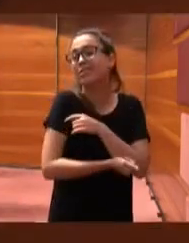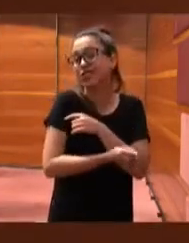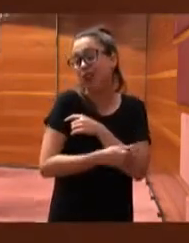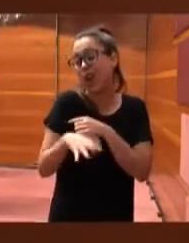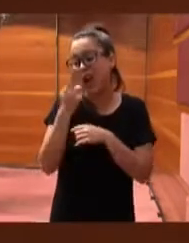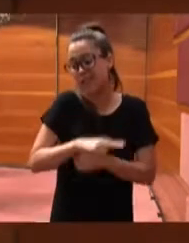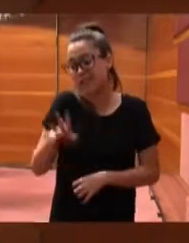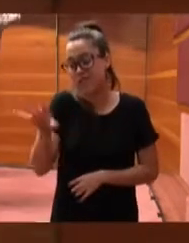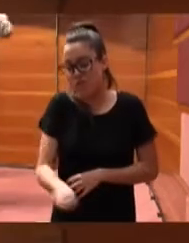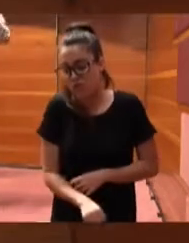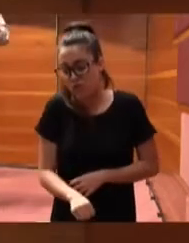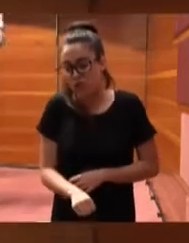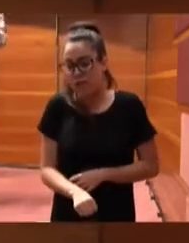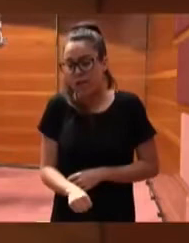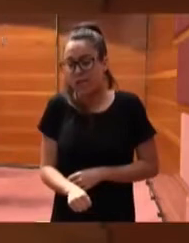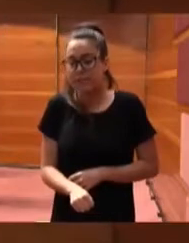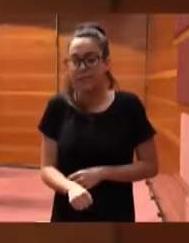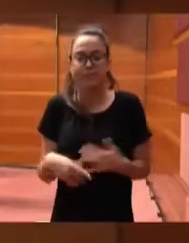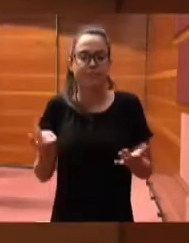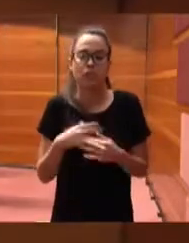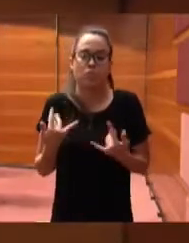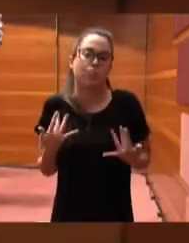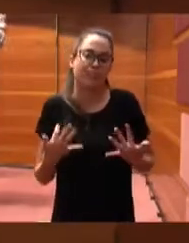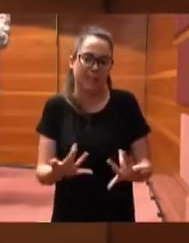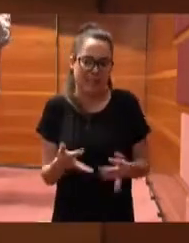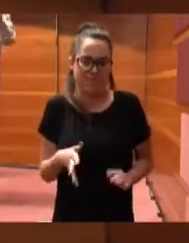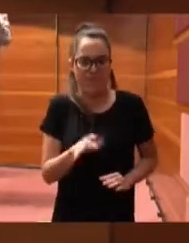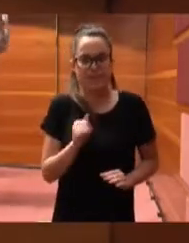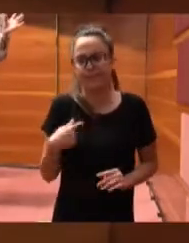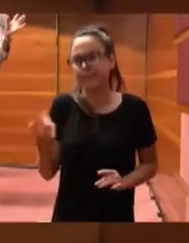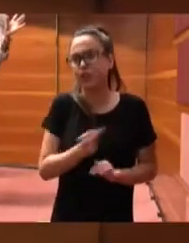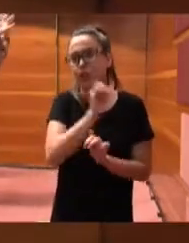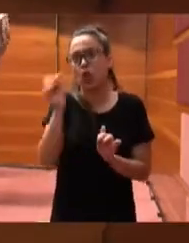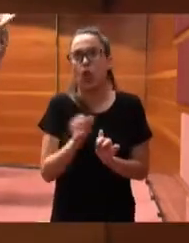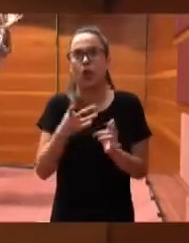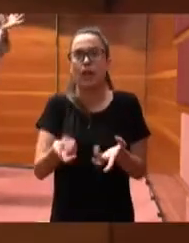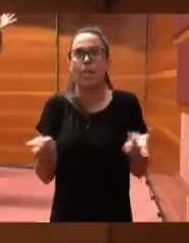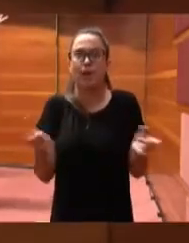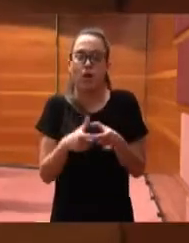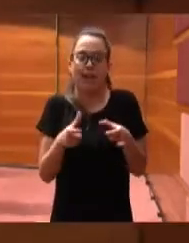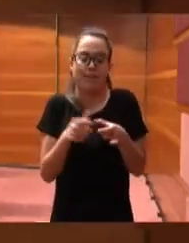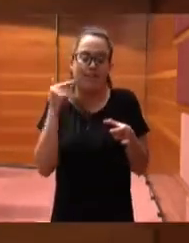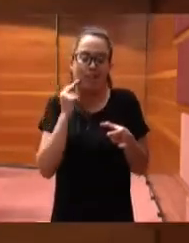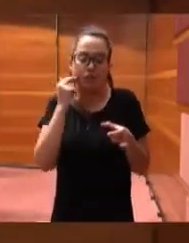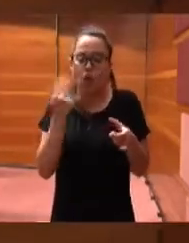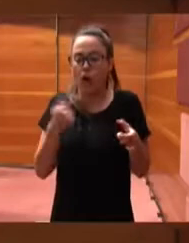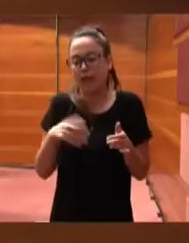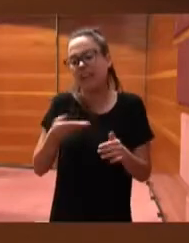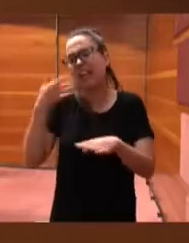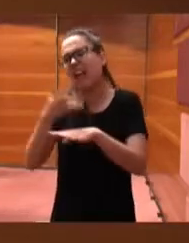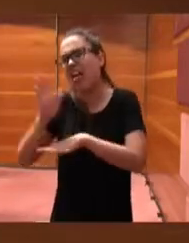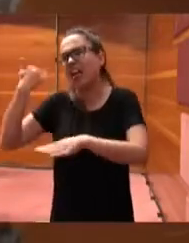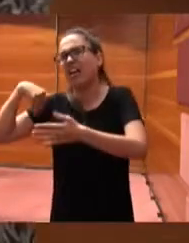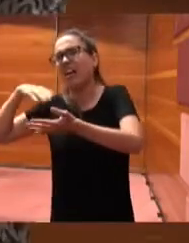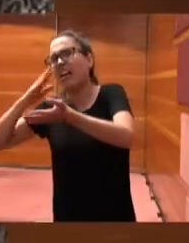al niño, luego tengo que no sé qué, tal. Tengo como prisa, ¿eh? Que no todo el día para comprar una tableta de chocolate, pues chicos, no, ¿no? Vale,